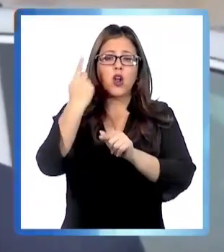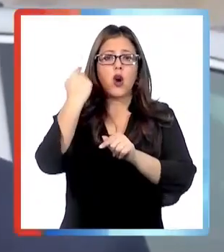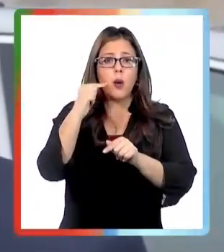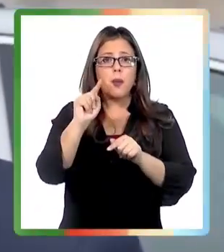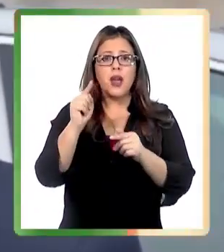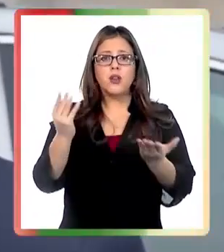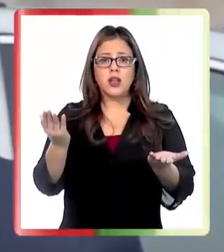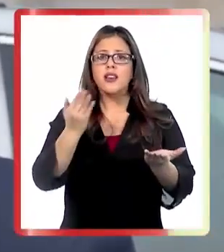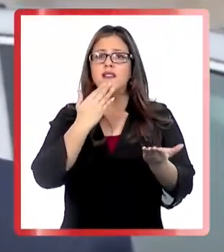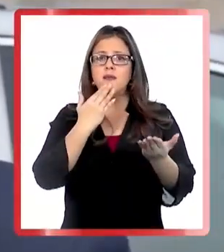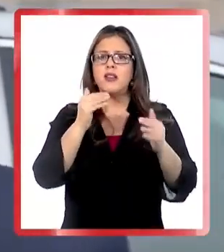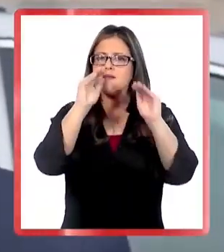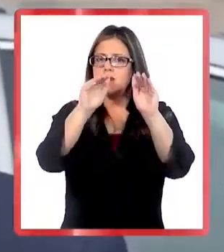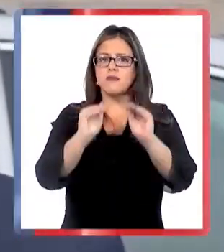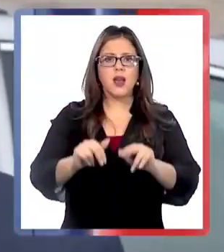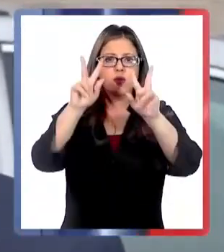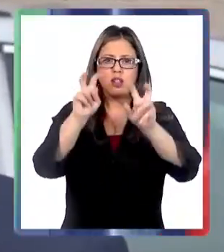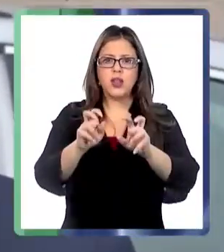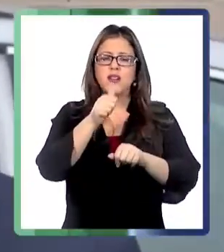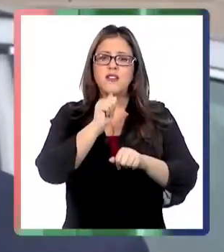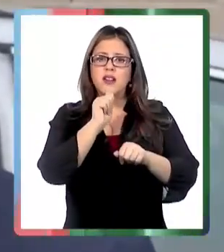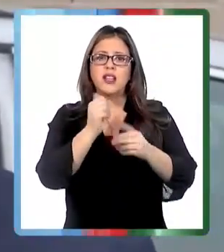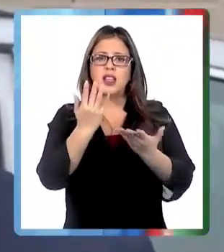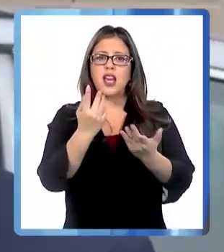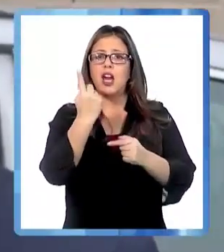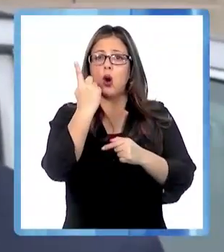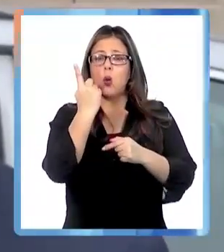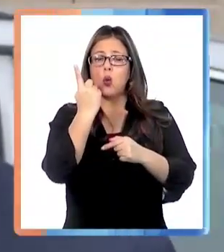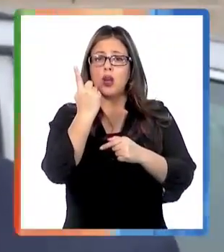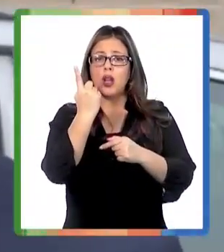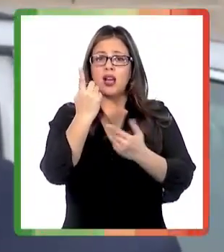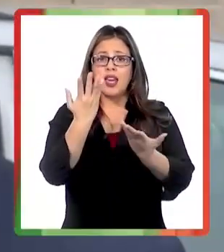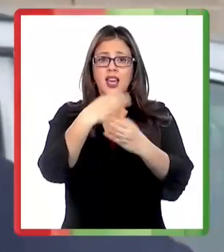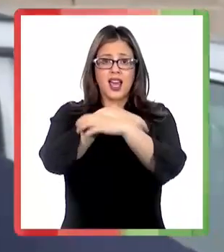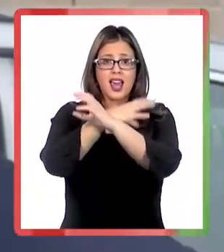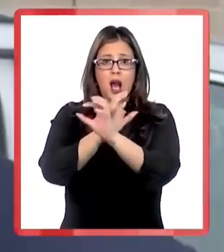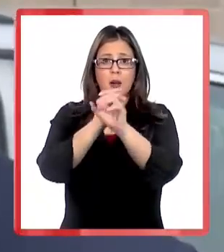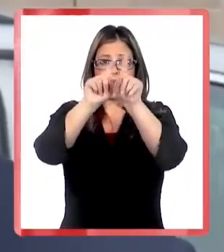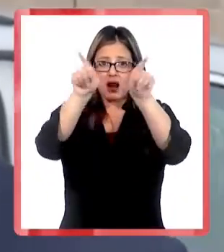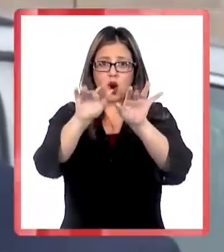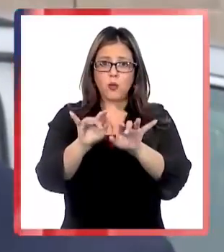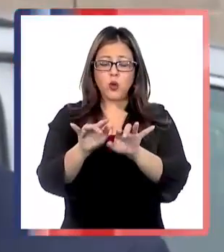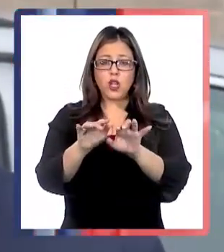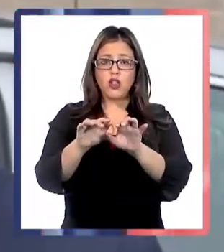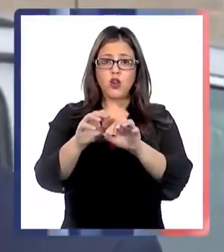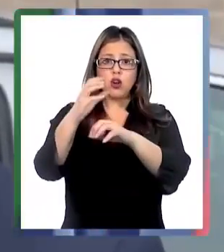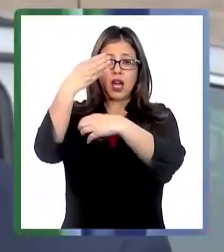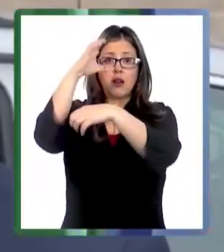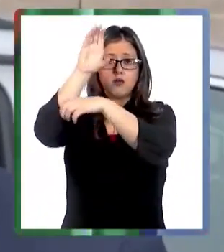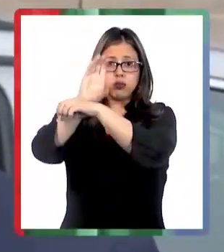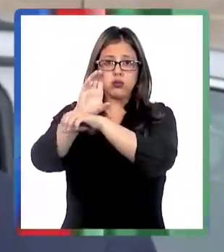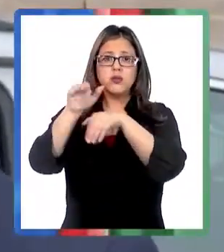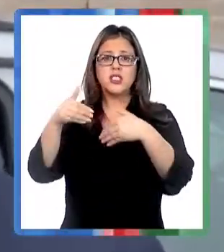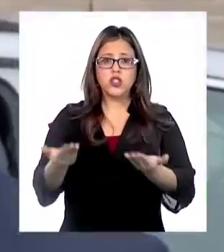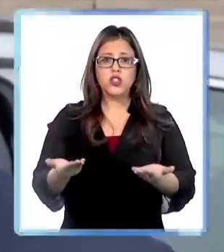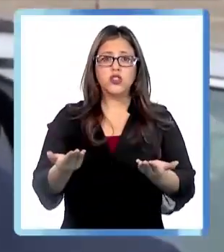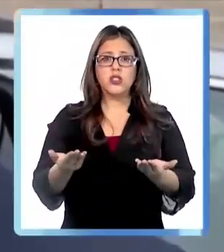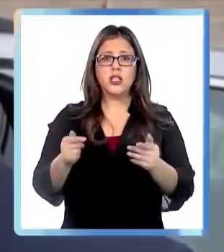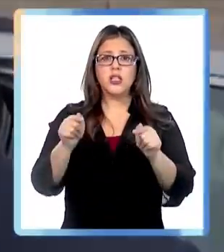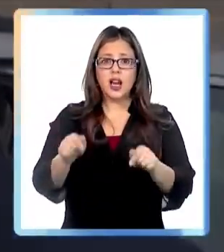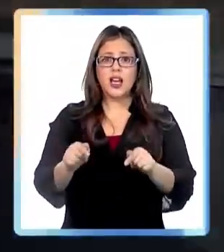época falta una cámara de seguridad, una cámara de un computador. Por lo tanto, entendemos que son dos hechos distintos, pero la directora ejecutiva nacional ya presentó